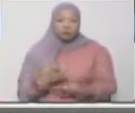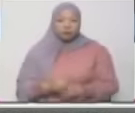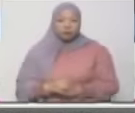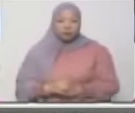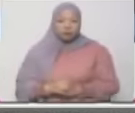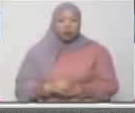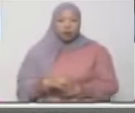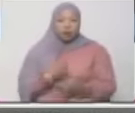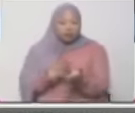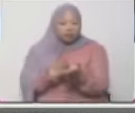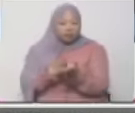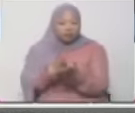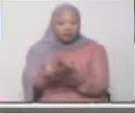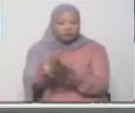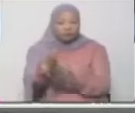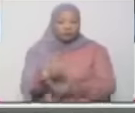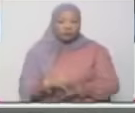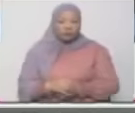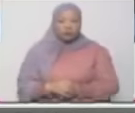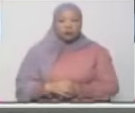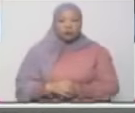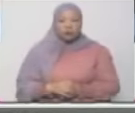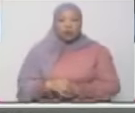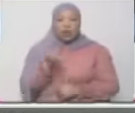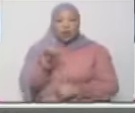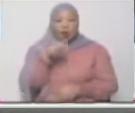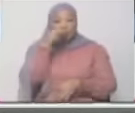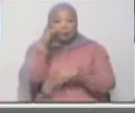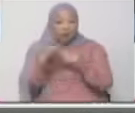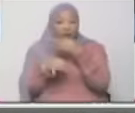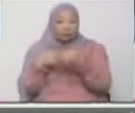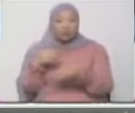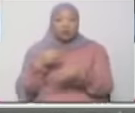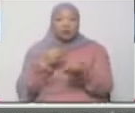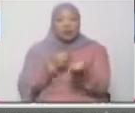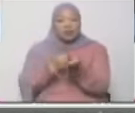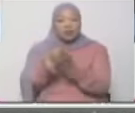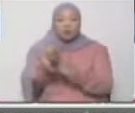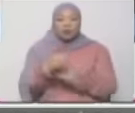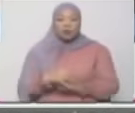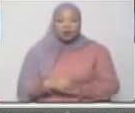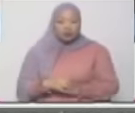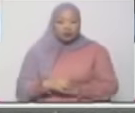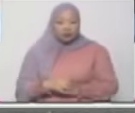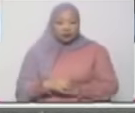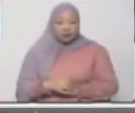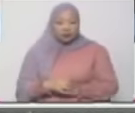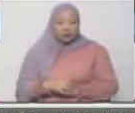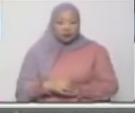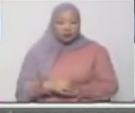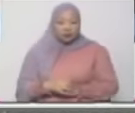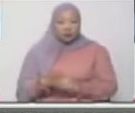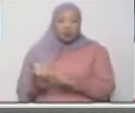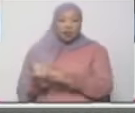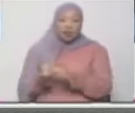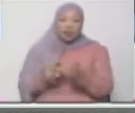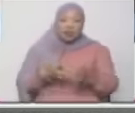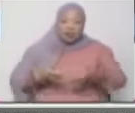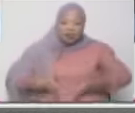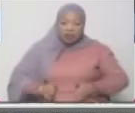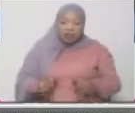para siempre. Estábamos comentando, siempre lo hago, el nacimiento de la nueva